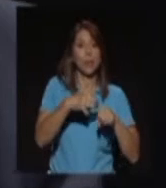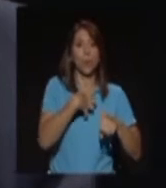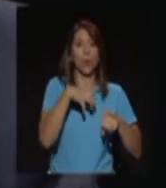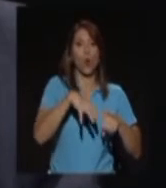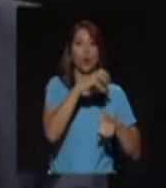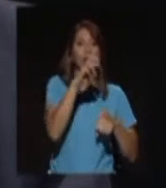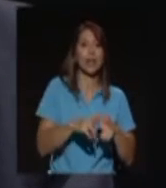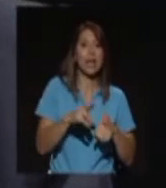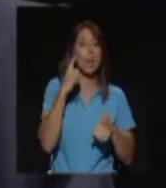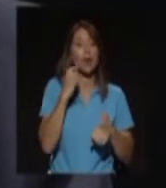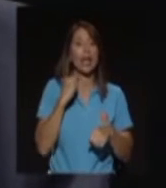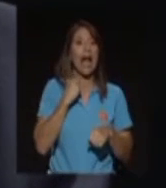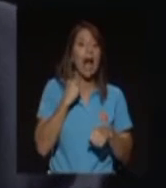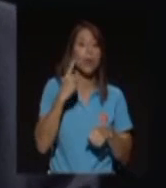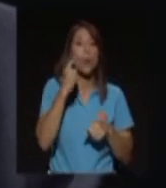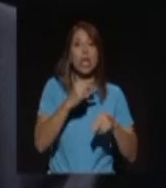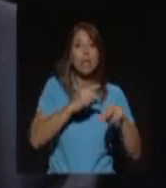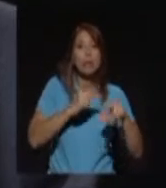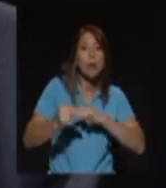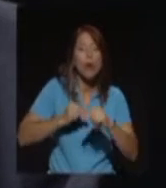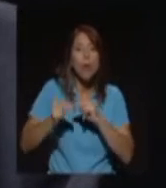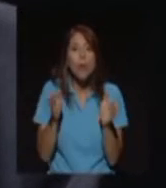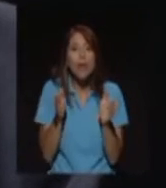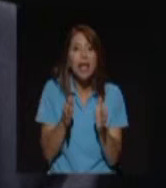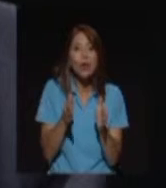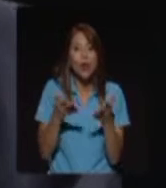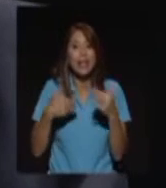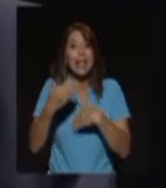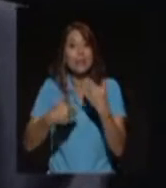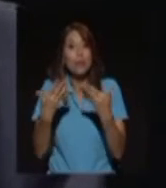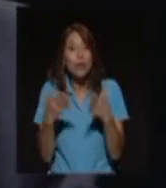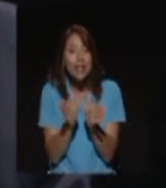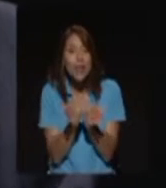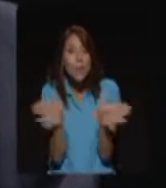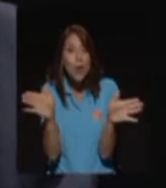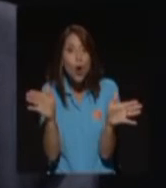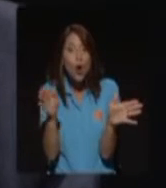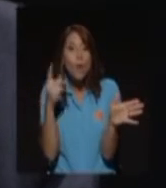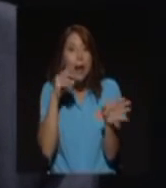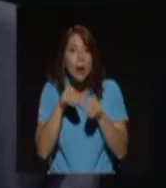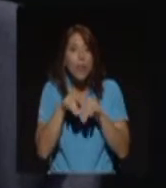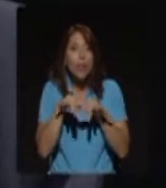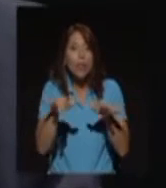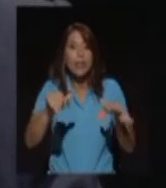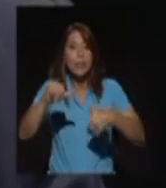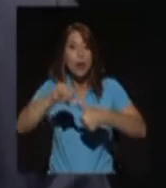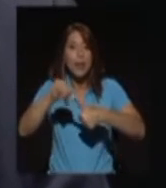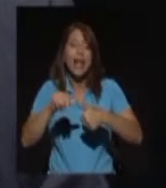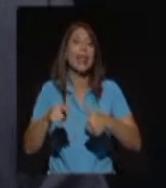mercado muy pequeño. Cuando se amplió el mercado local al mercado centroamericano, pudimos producir también algunos